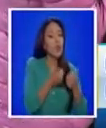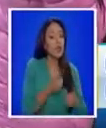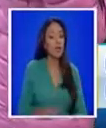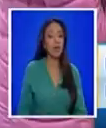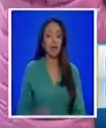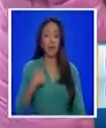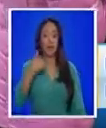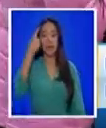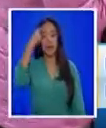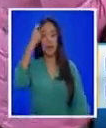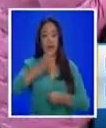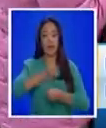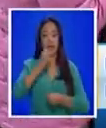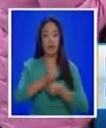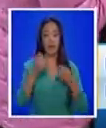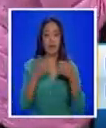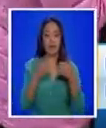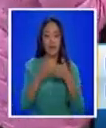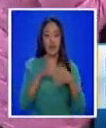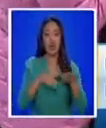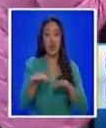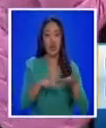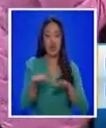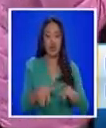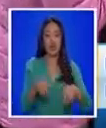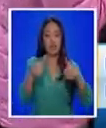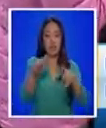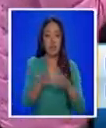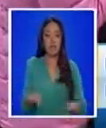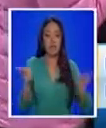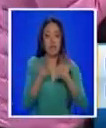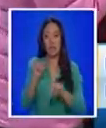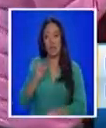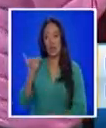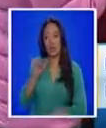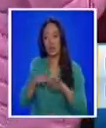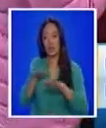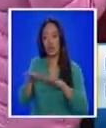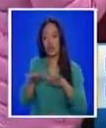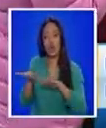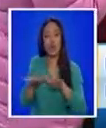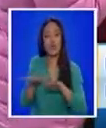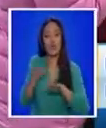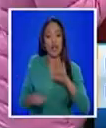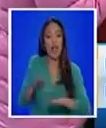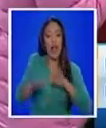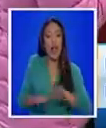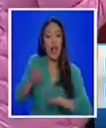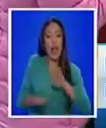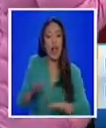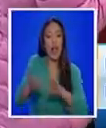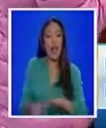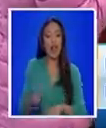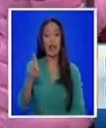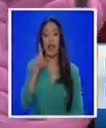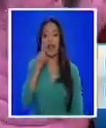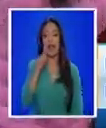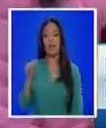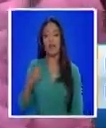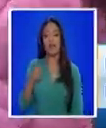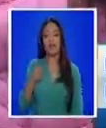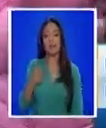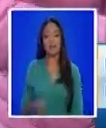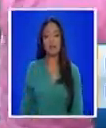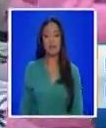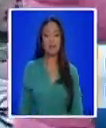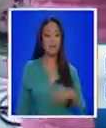que el trabajo en equipo, la coordinación es algo fundamental que utilizamos. Y nada, la coordinación, el empeño y el liderazgo también. Muy